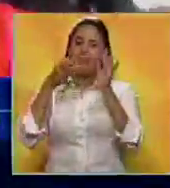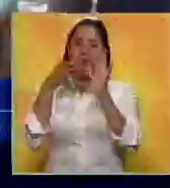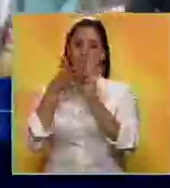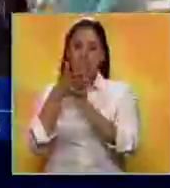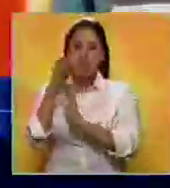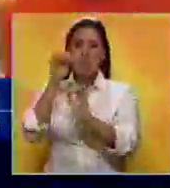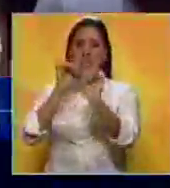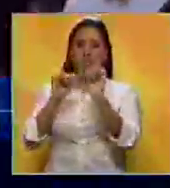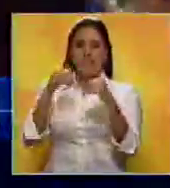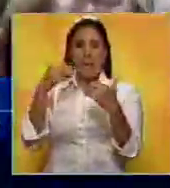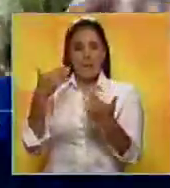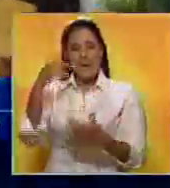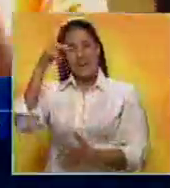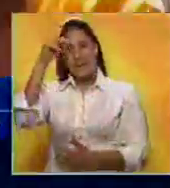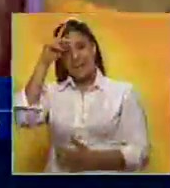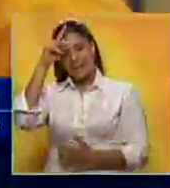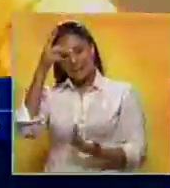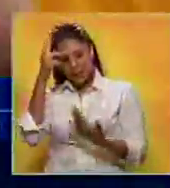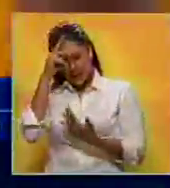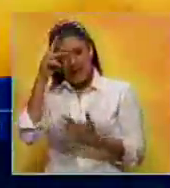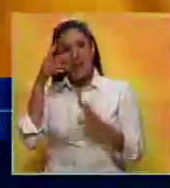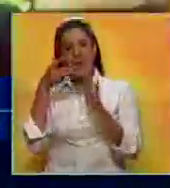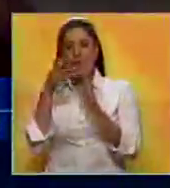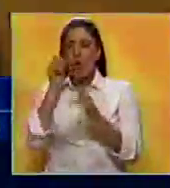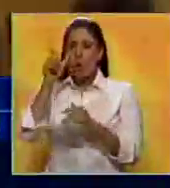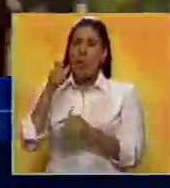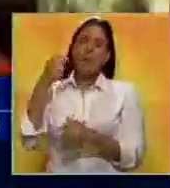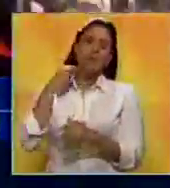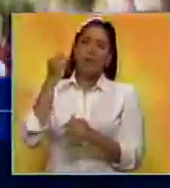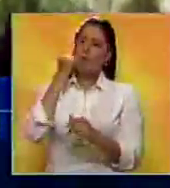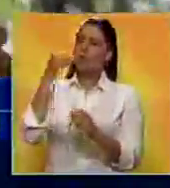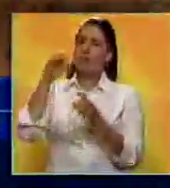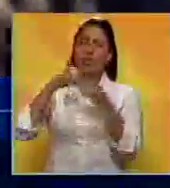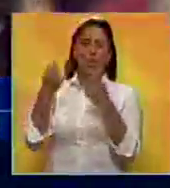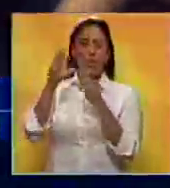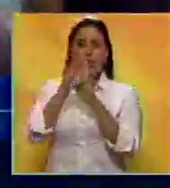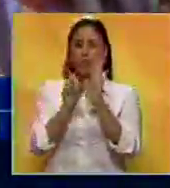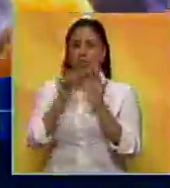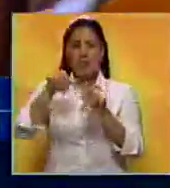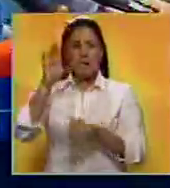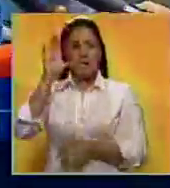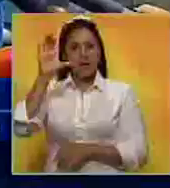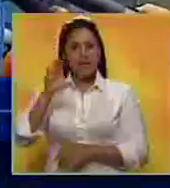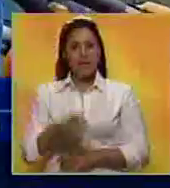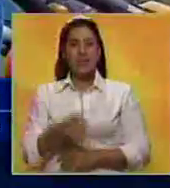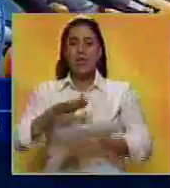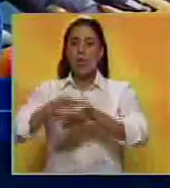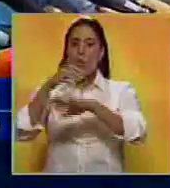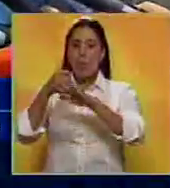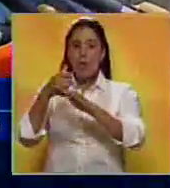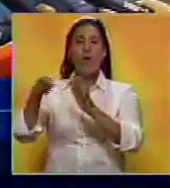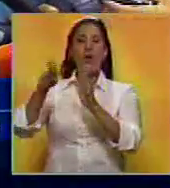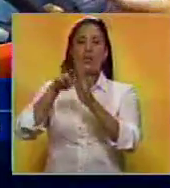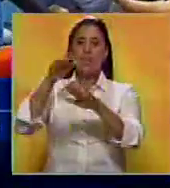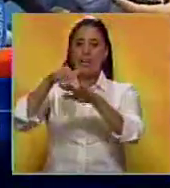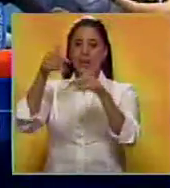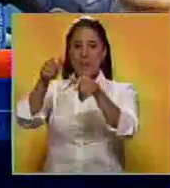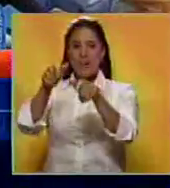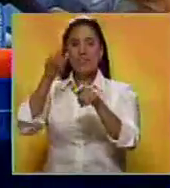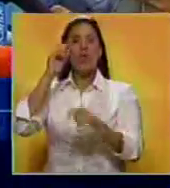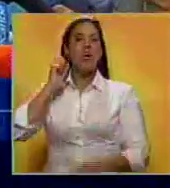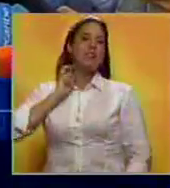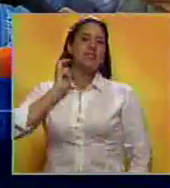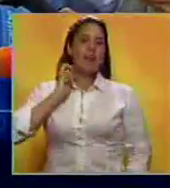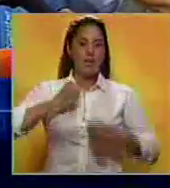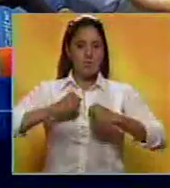pronunciamiento del defensor Tarek William Saab sobre la ruptura del hilo constitucional en la nación. Culpamos y responsabilizamos a Tarek